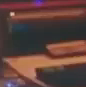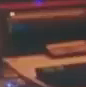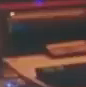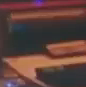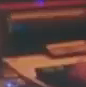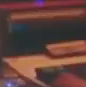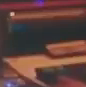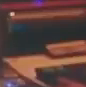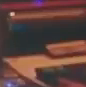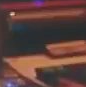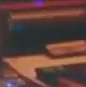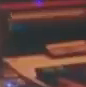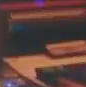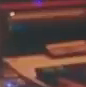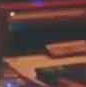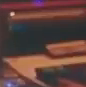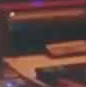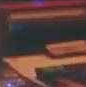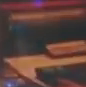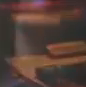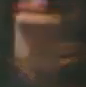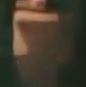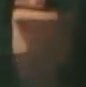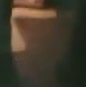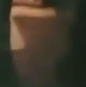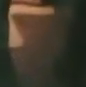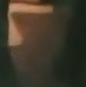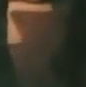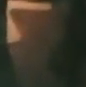Vamos con un pase de último minuto a esta hora.